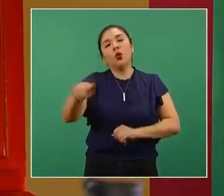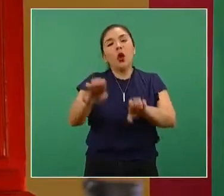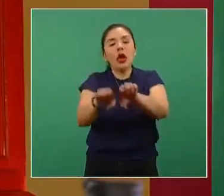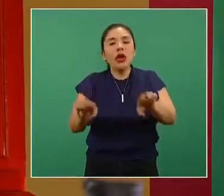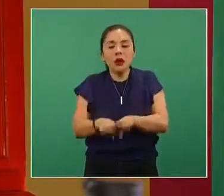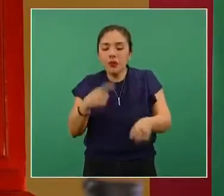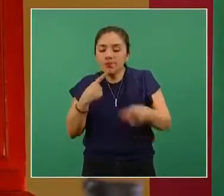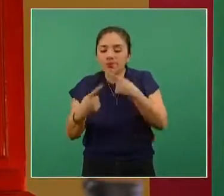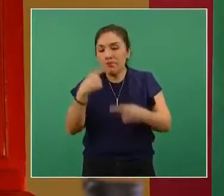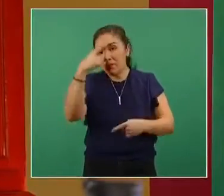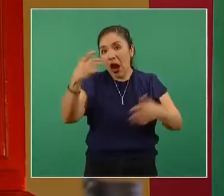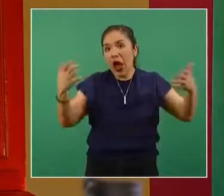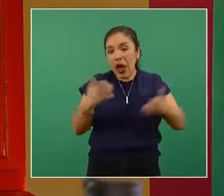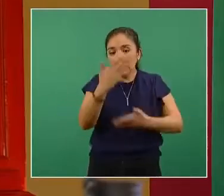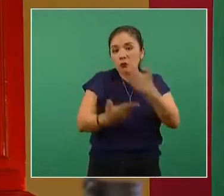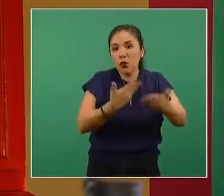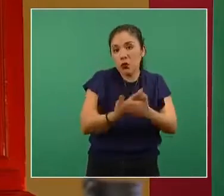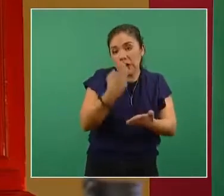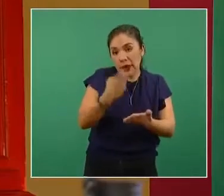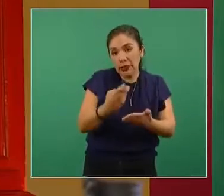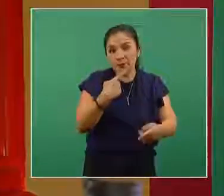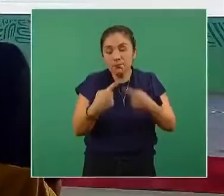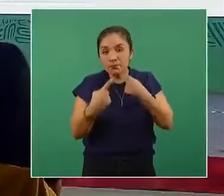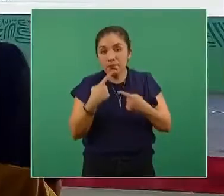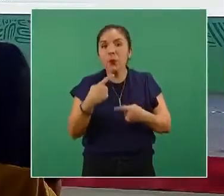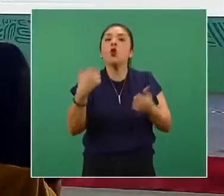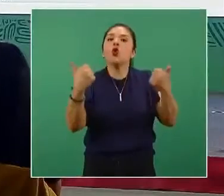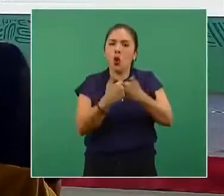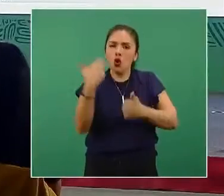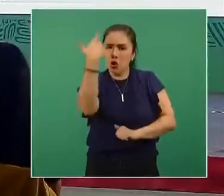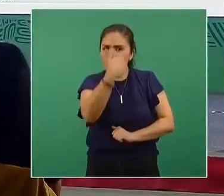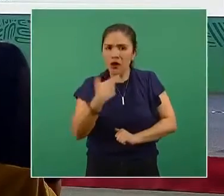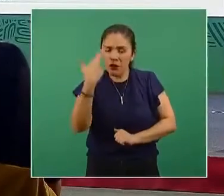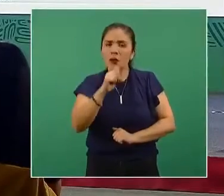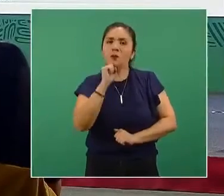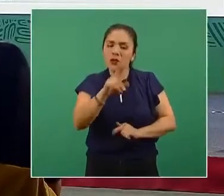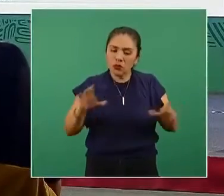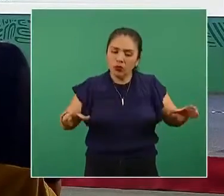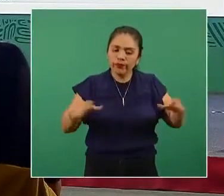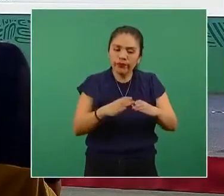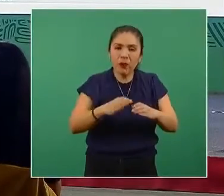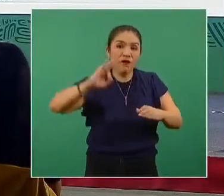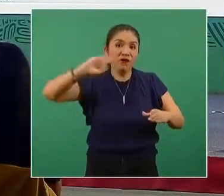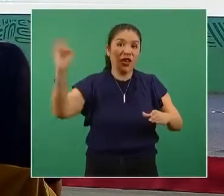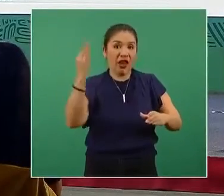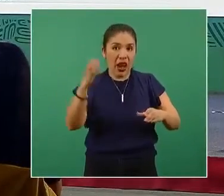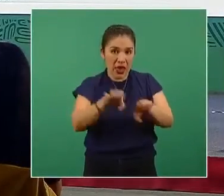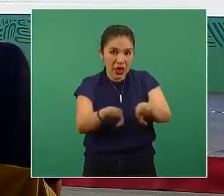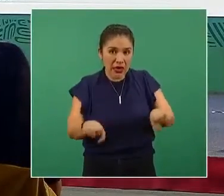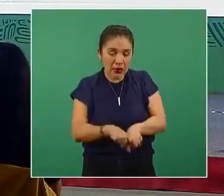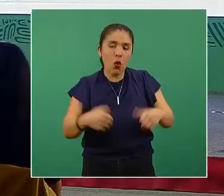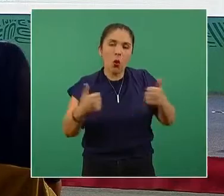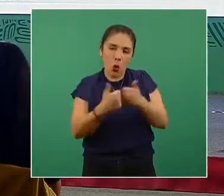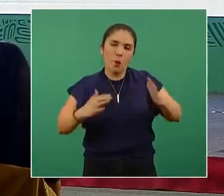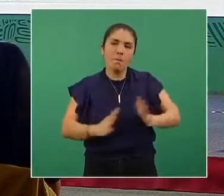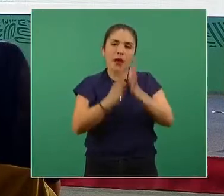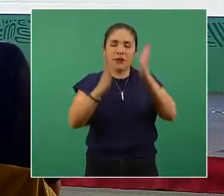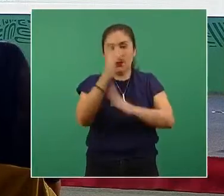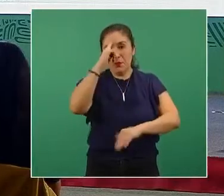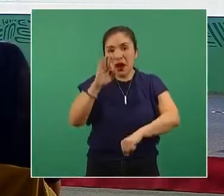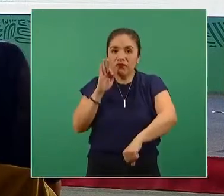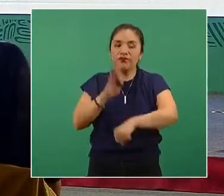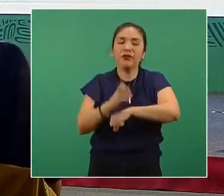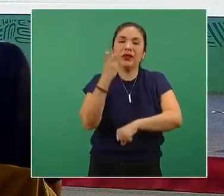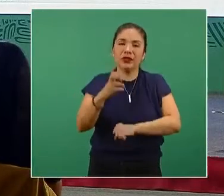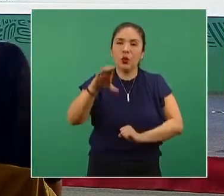ir construyendo esta propuesta, que será revisada por el Gabinete Federal, que participamos en la respuesta a COVID, y